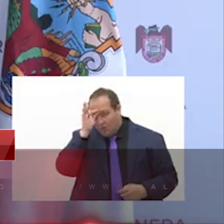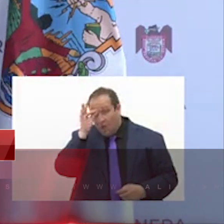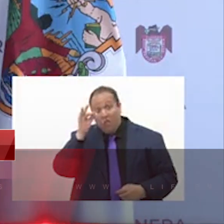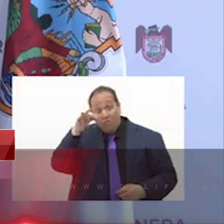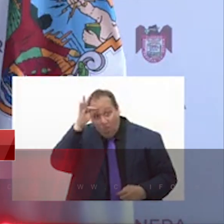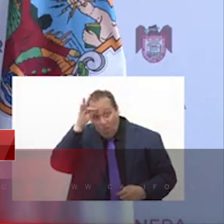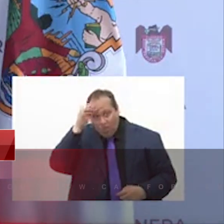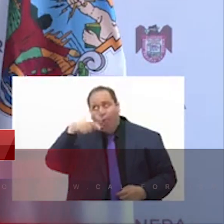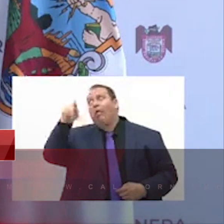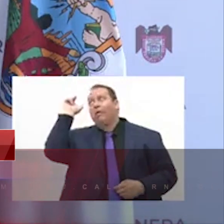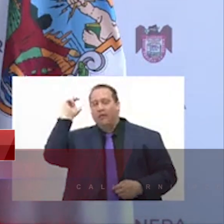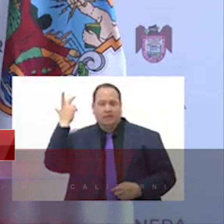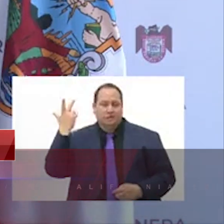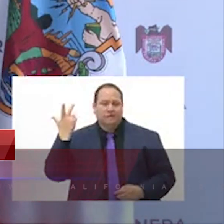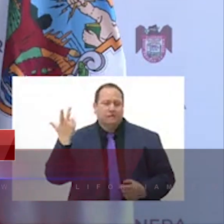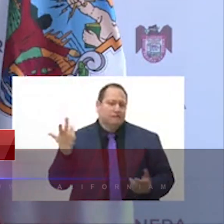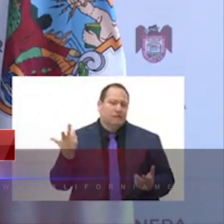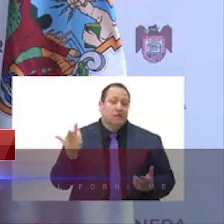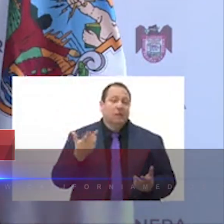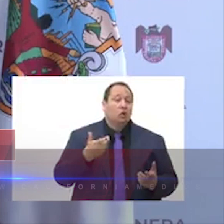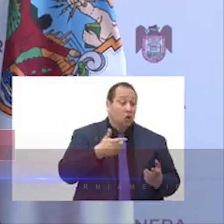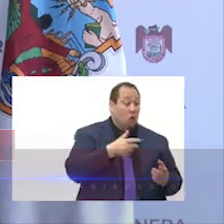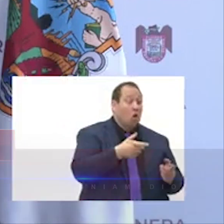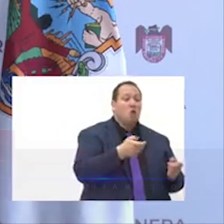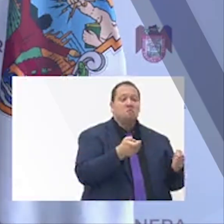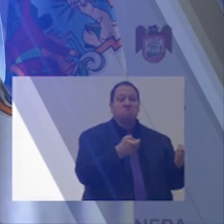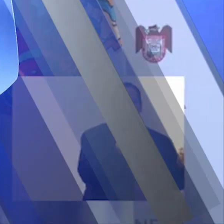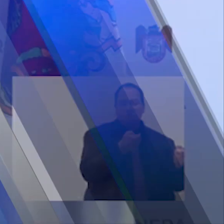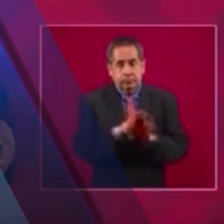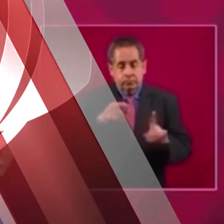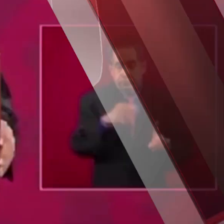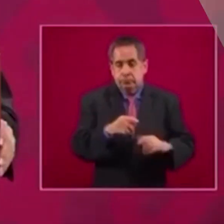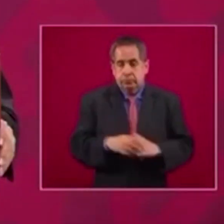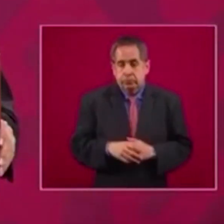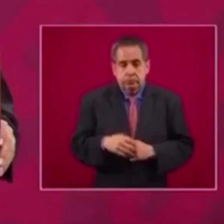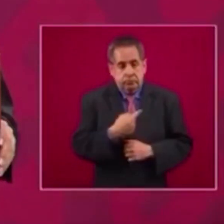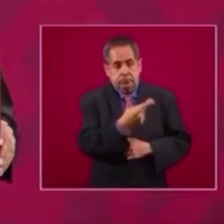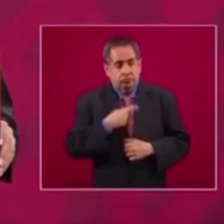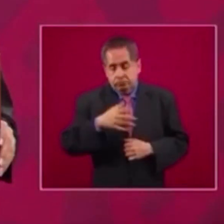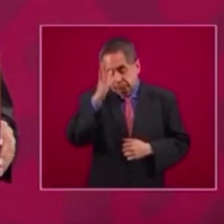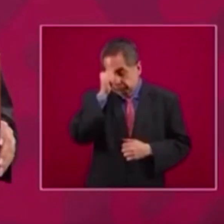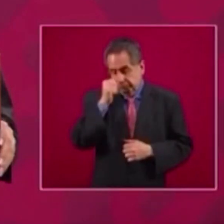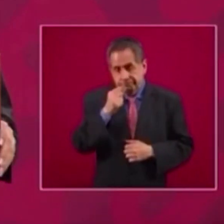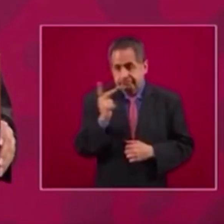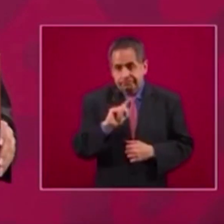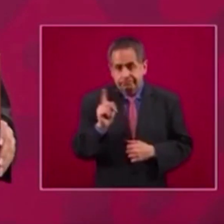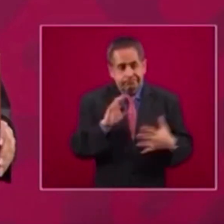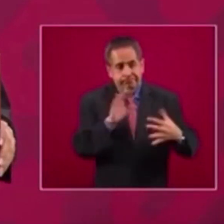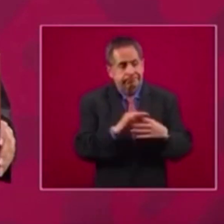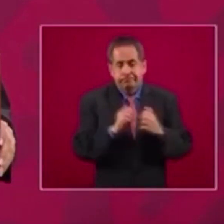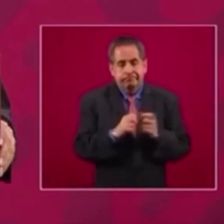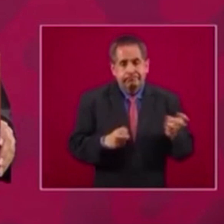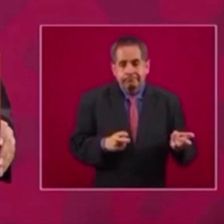locos. Así es, el poder atonta a los inteligentes y a los tontos los vuelve locos. El movimiento encabezado por Obrador tiene